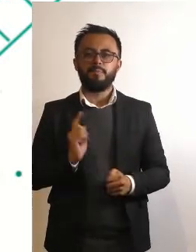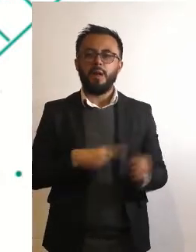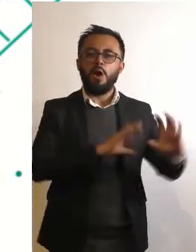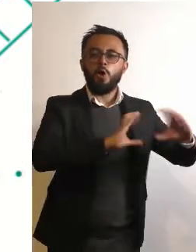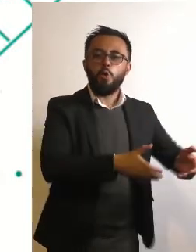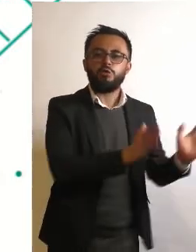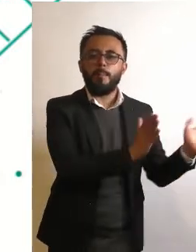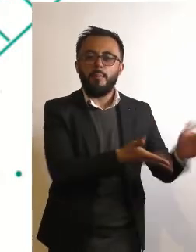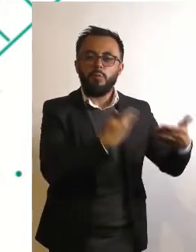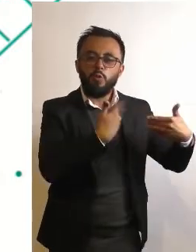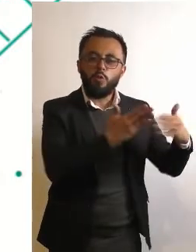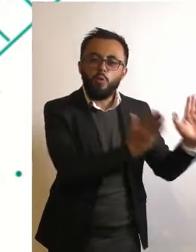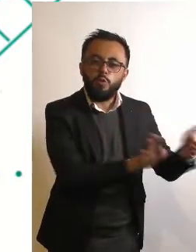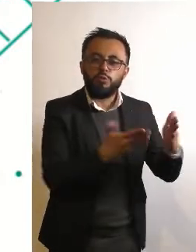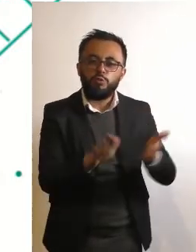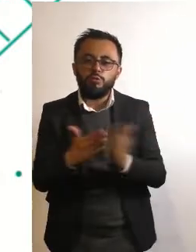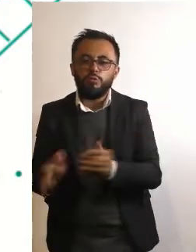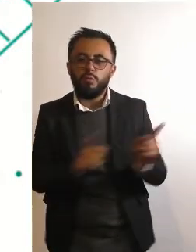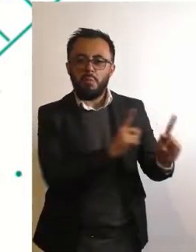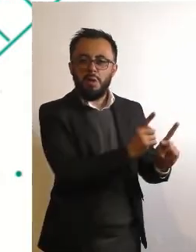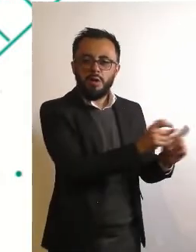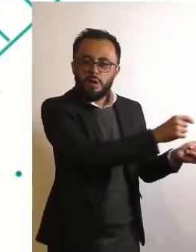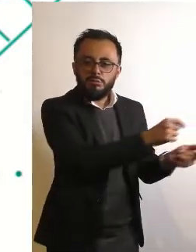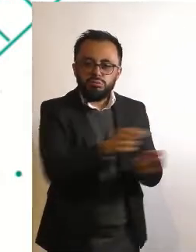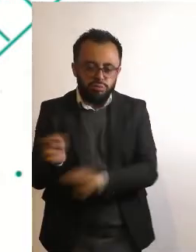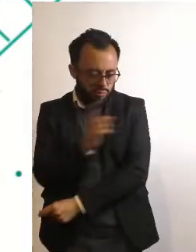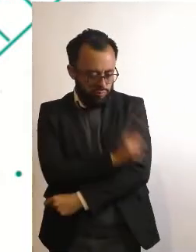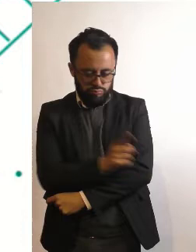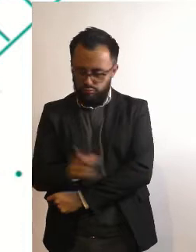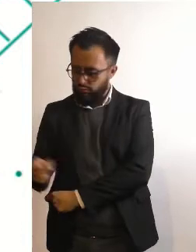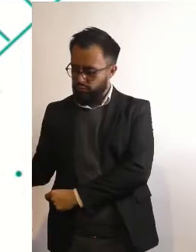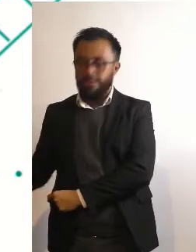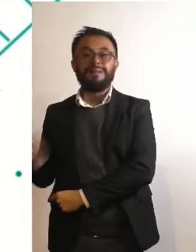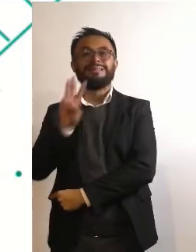se han estructurado y las facultades